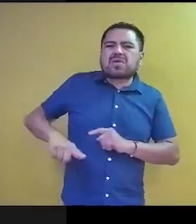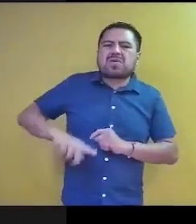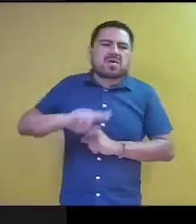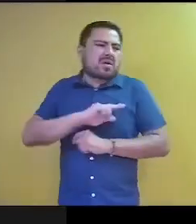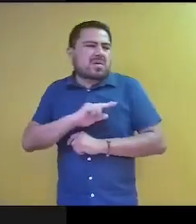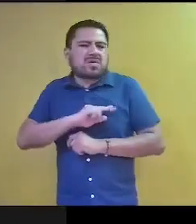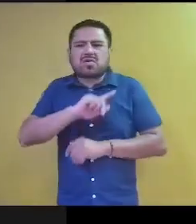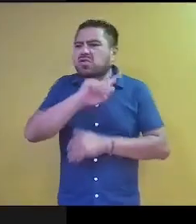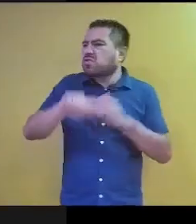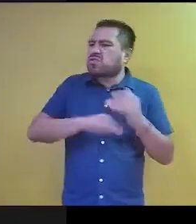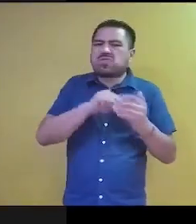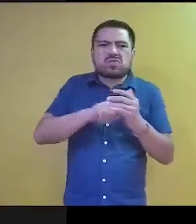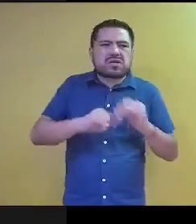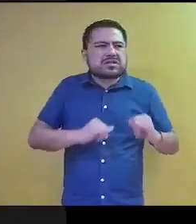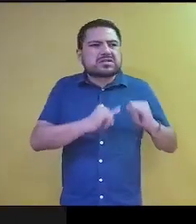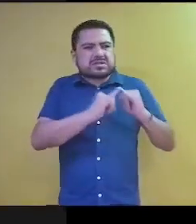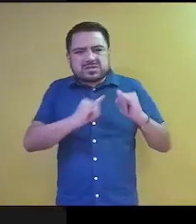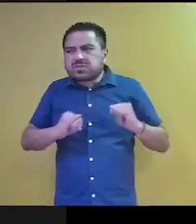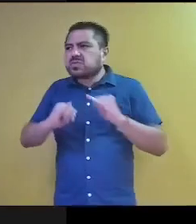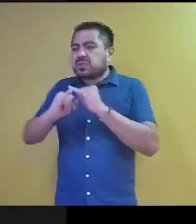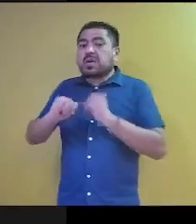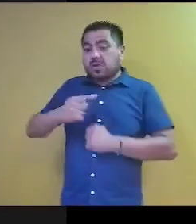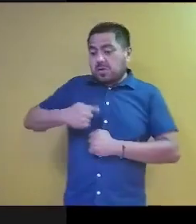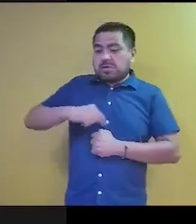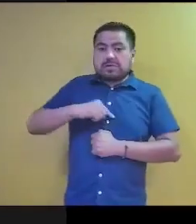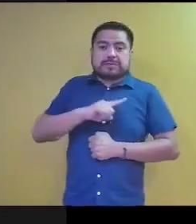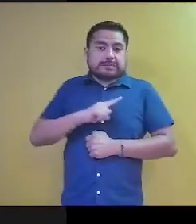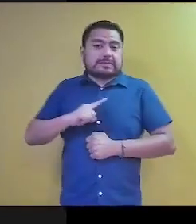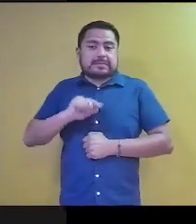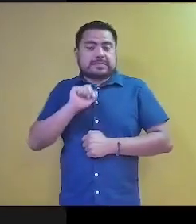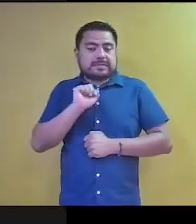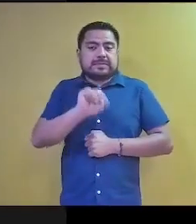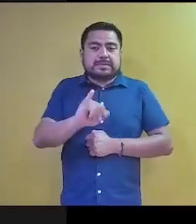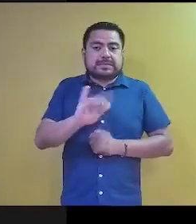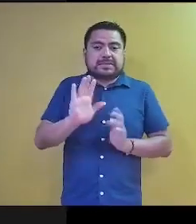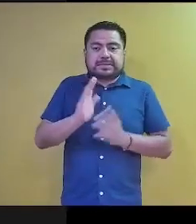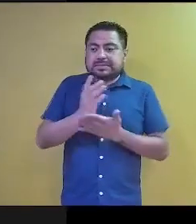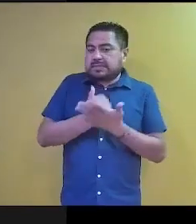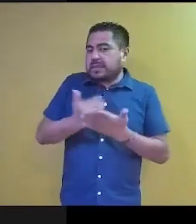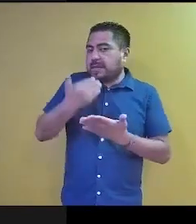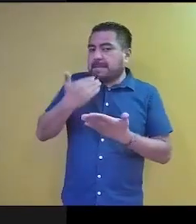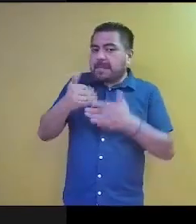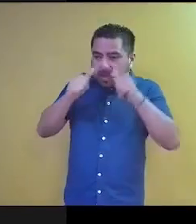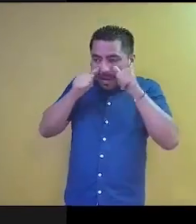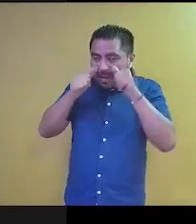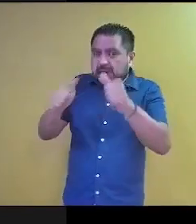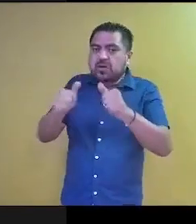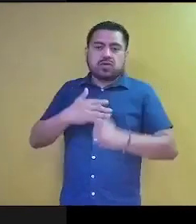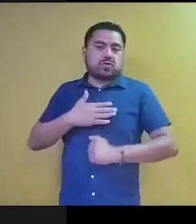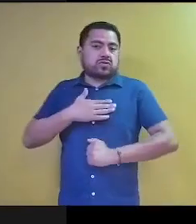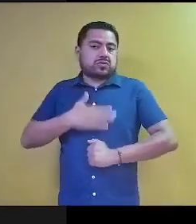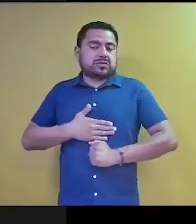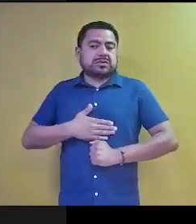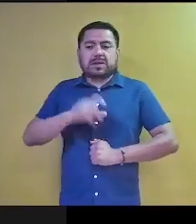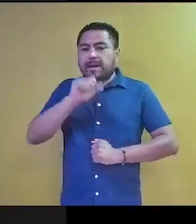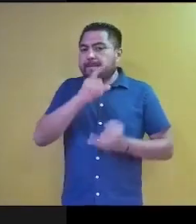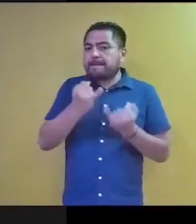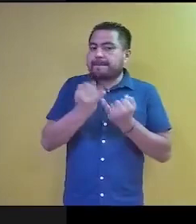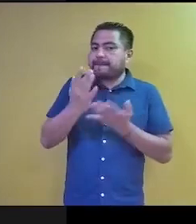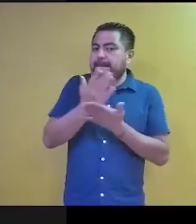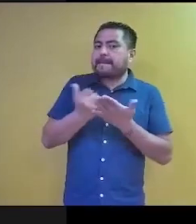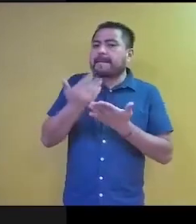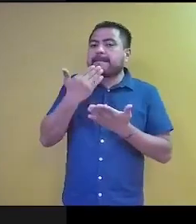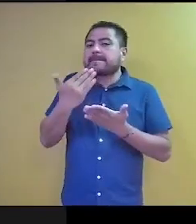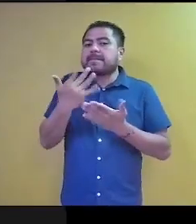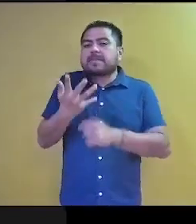las instancias. Y tenemos nosotros que pues garantizar la justicia y garantizar también